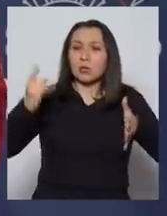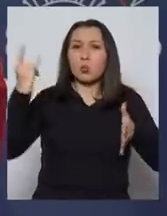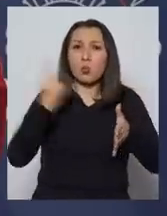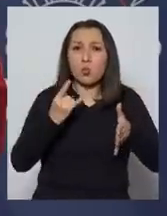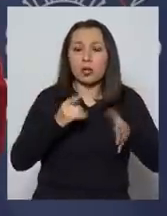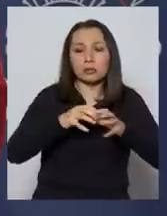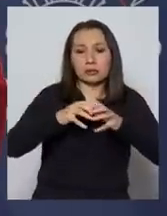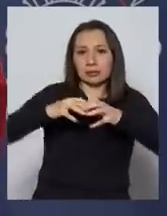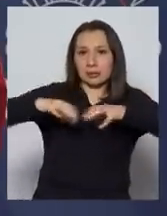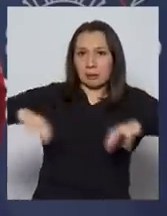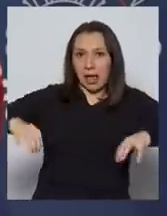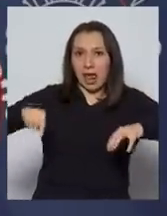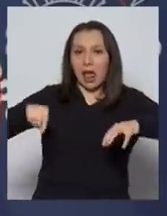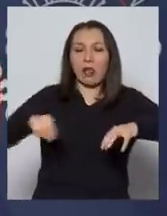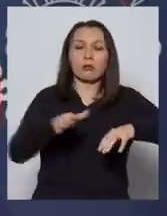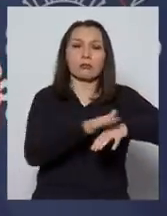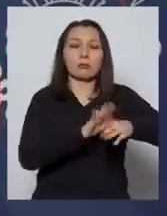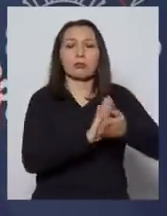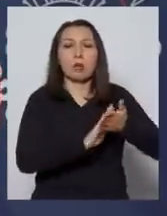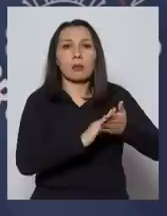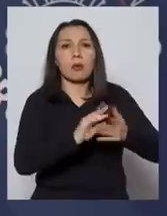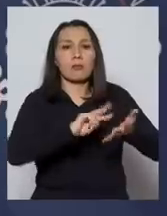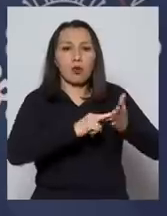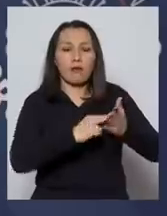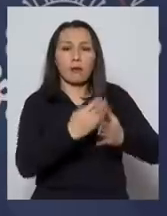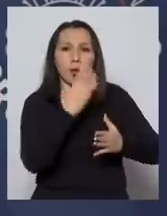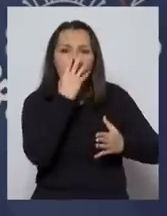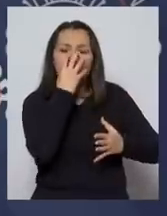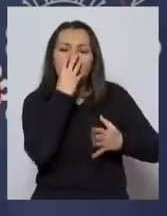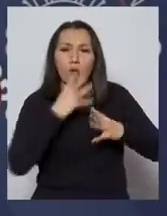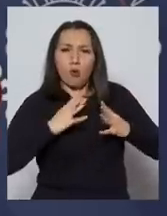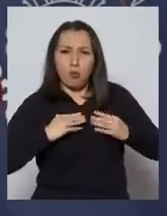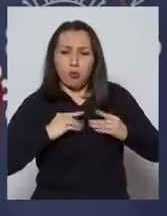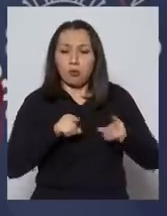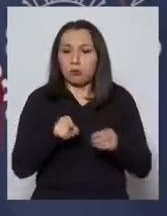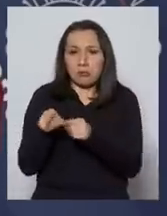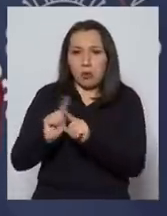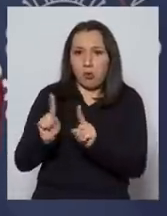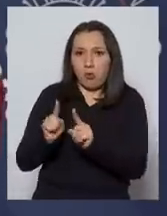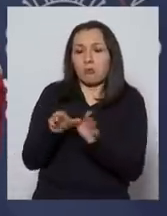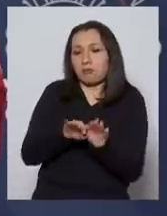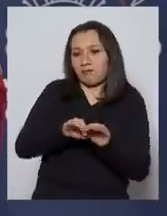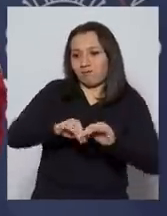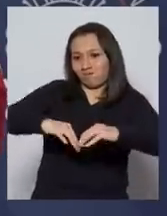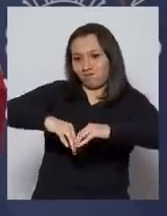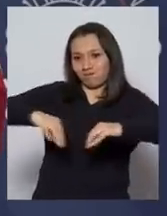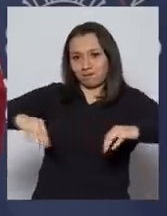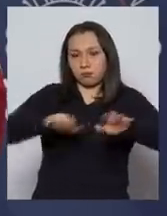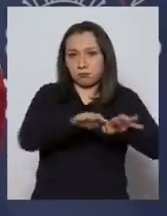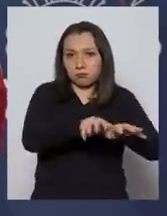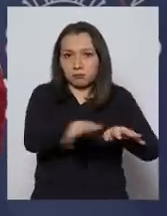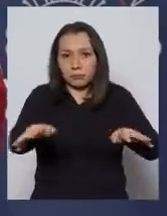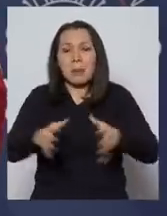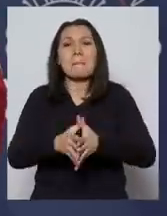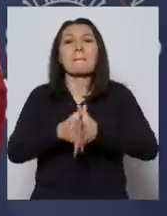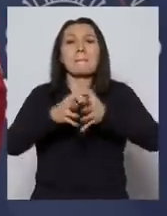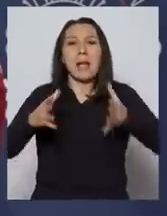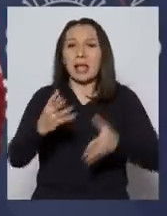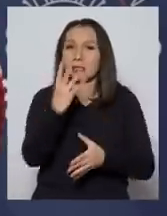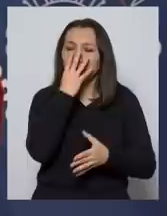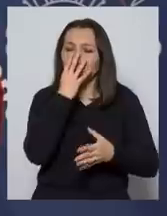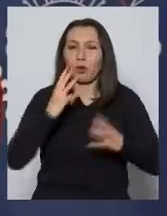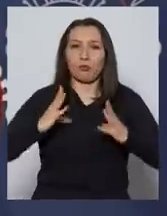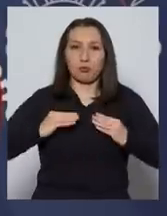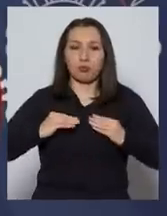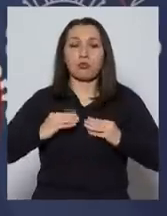urgencias, separarlas en lo que son casos respiratorios, casos no respiratorios, en aumentar la cantidad de ventiladores mecánicos